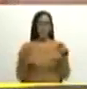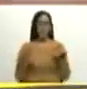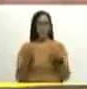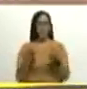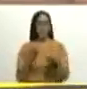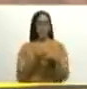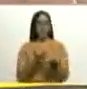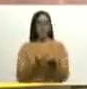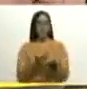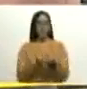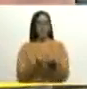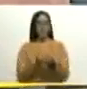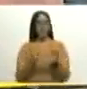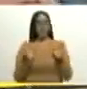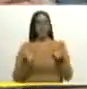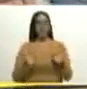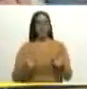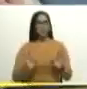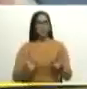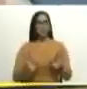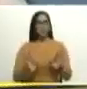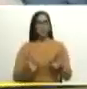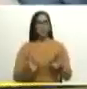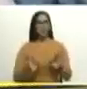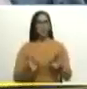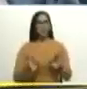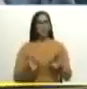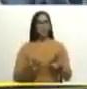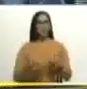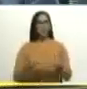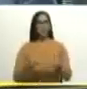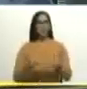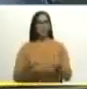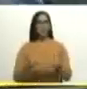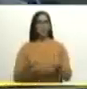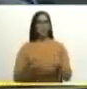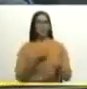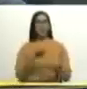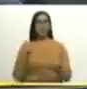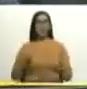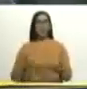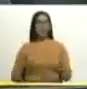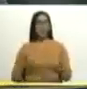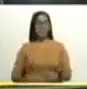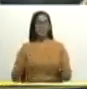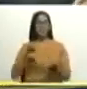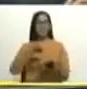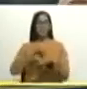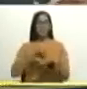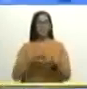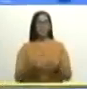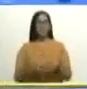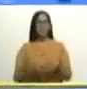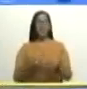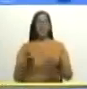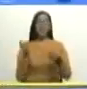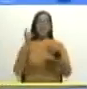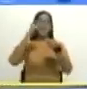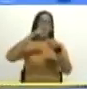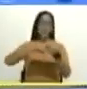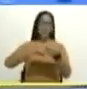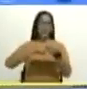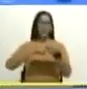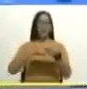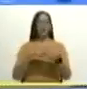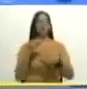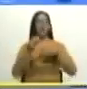económica especial de China, de Shanghái, hermanada con